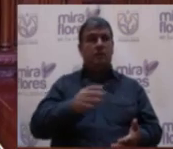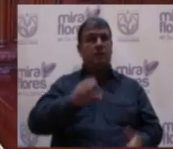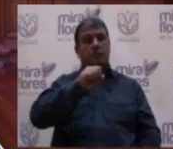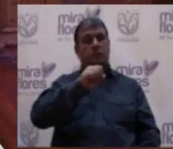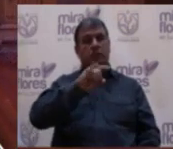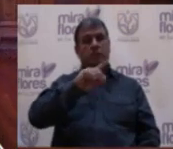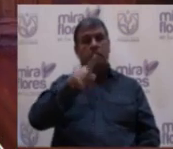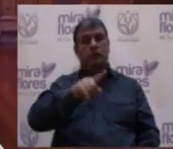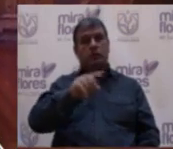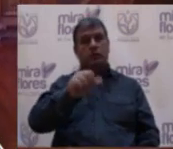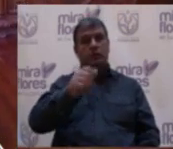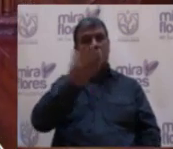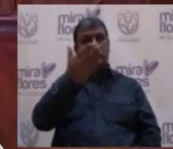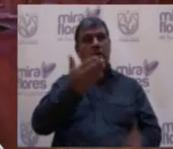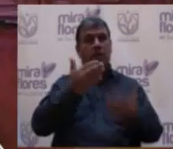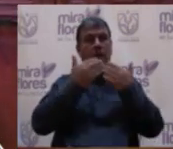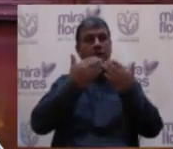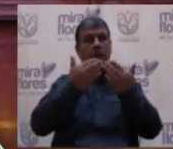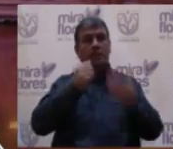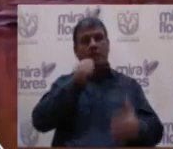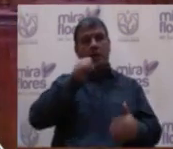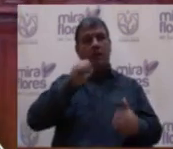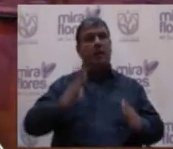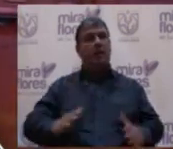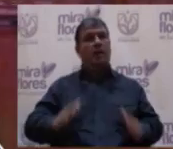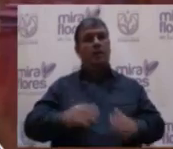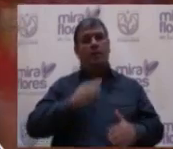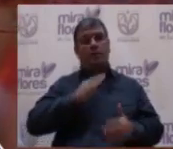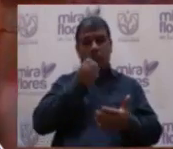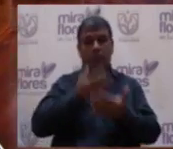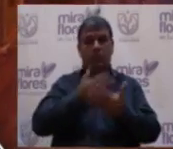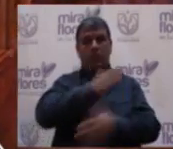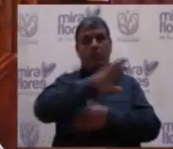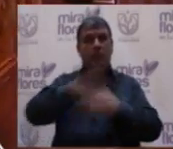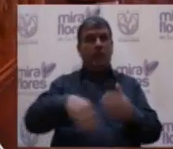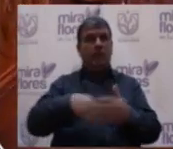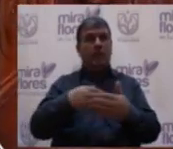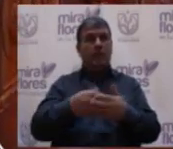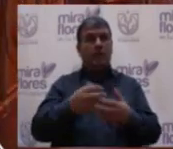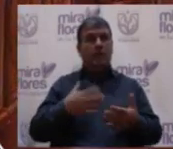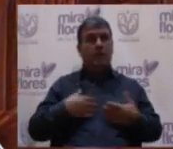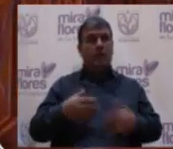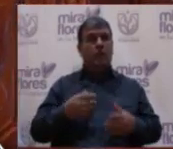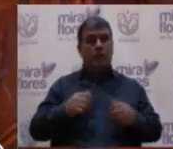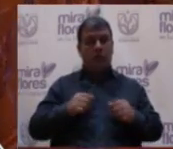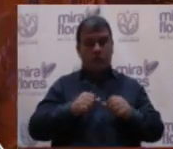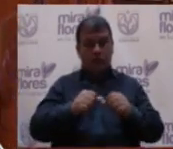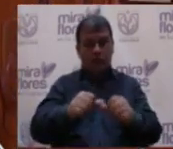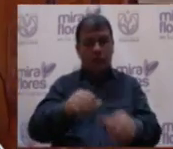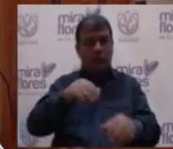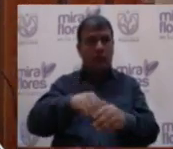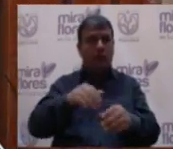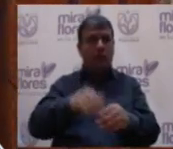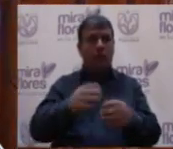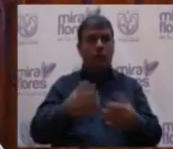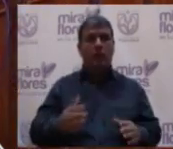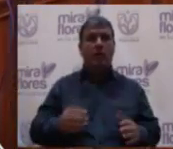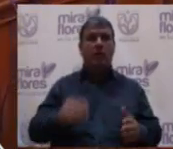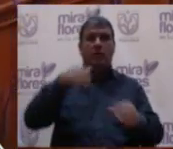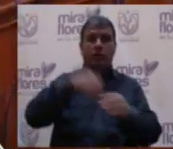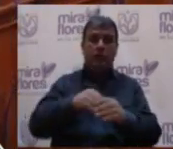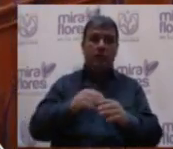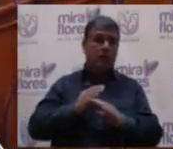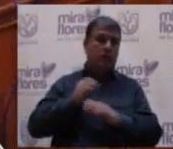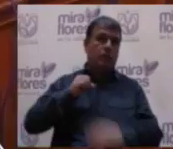usted ha levantado la mano, tiene su palabra. Gracias, buenos días a todos. Bueno, yo vamos siendo consecuente con mi voto anterior y voy a votar en contra.